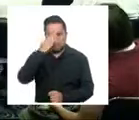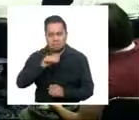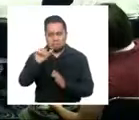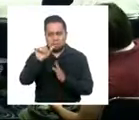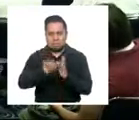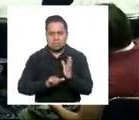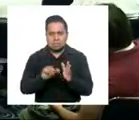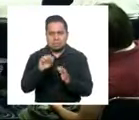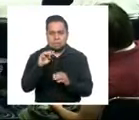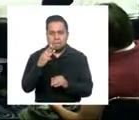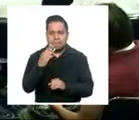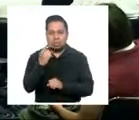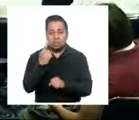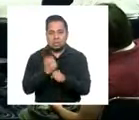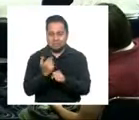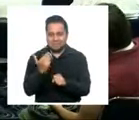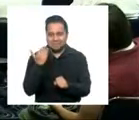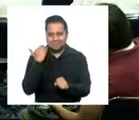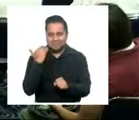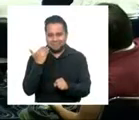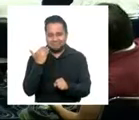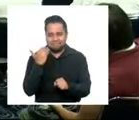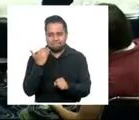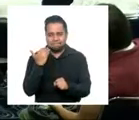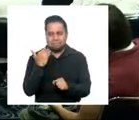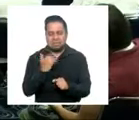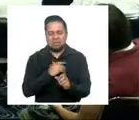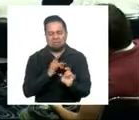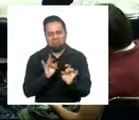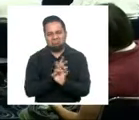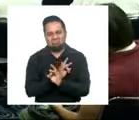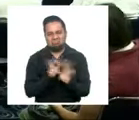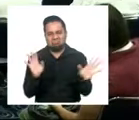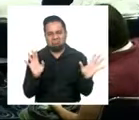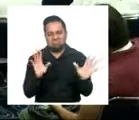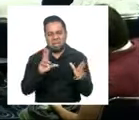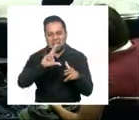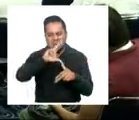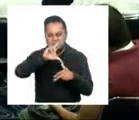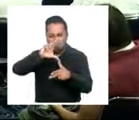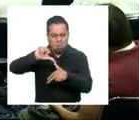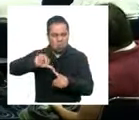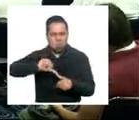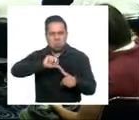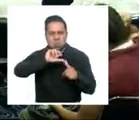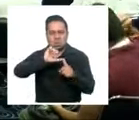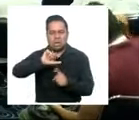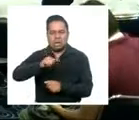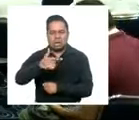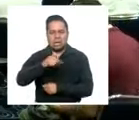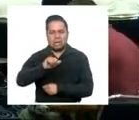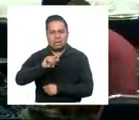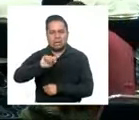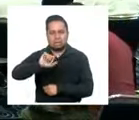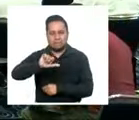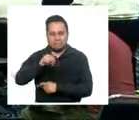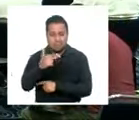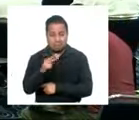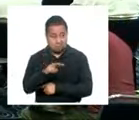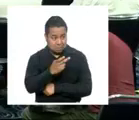mayo del año pasado tuvimos un fenómeno del huracán Ágata, a eso te refieres,